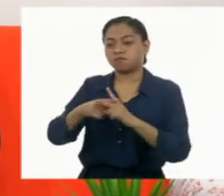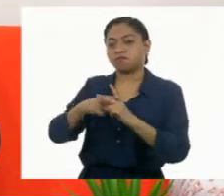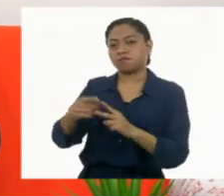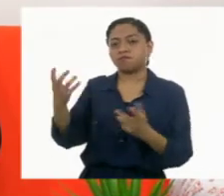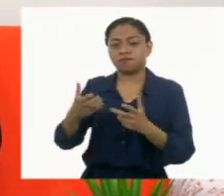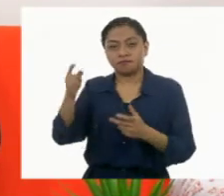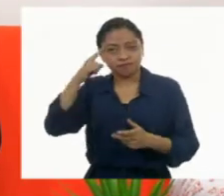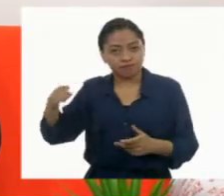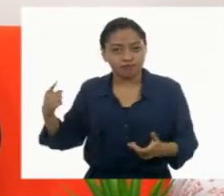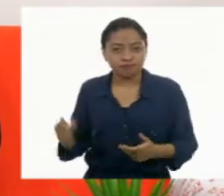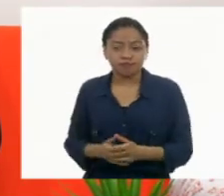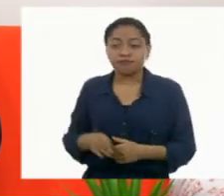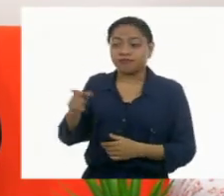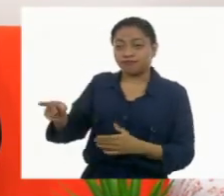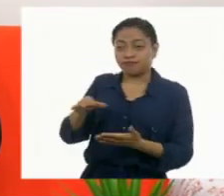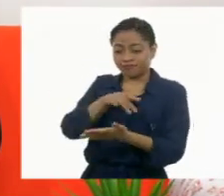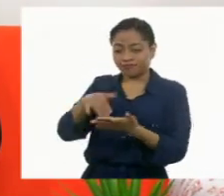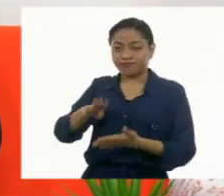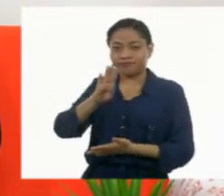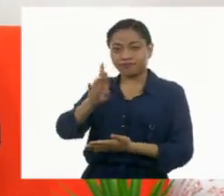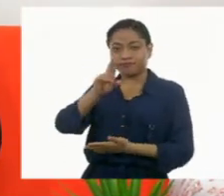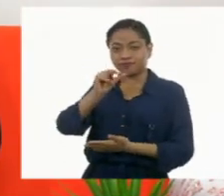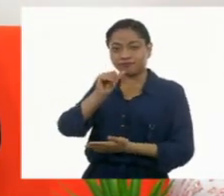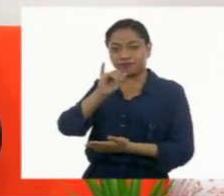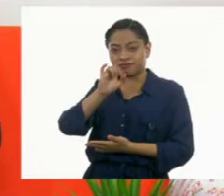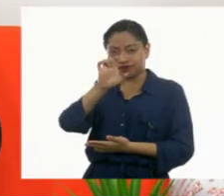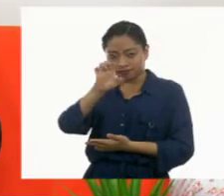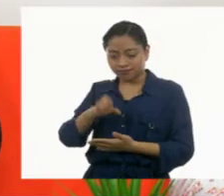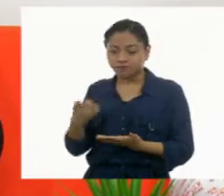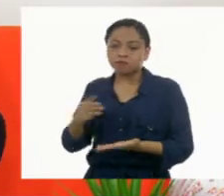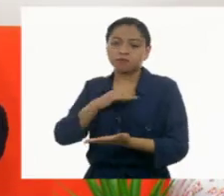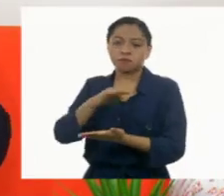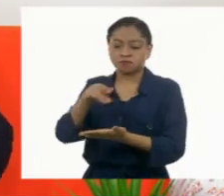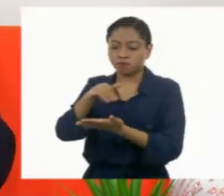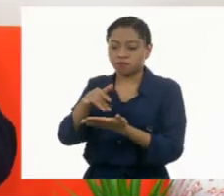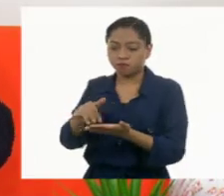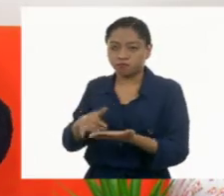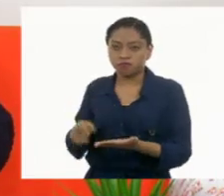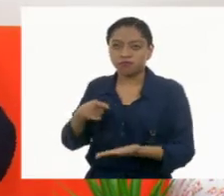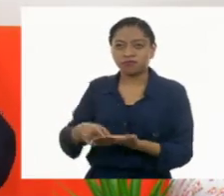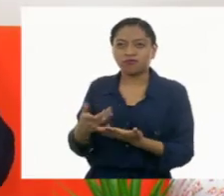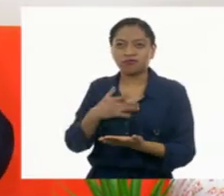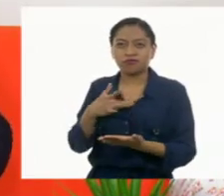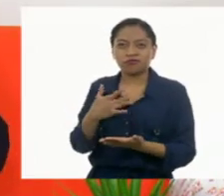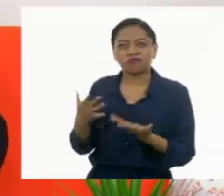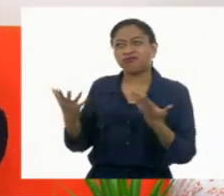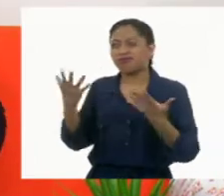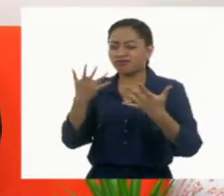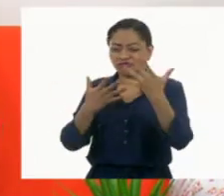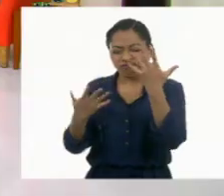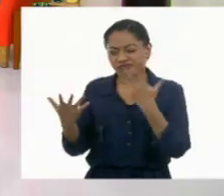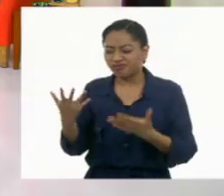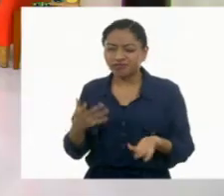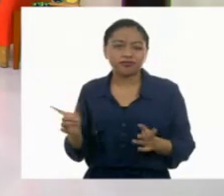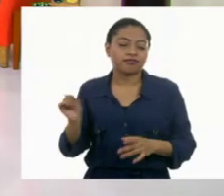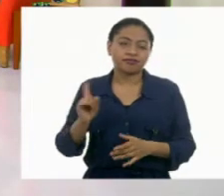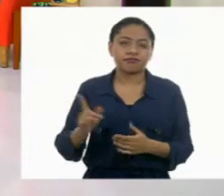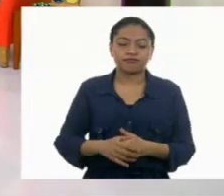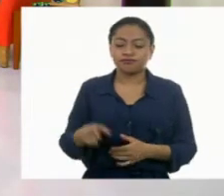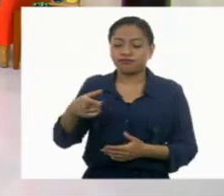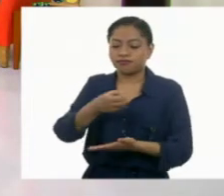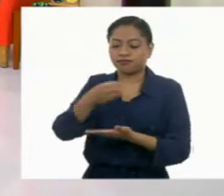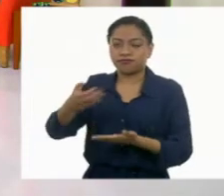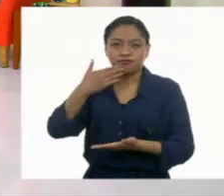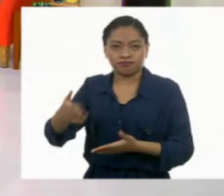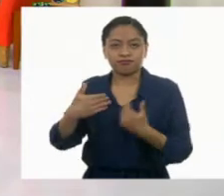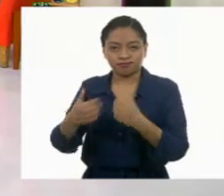por ejemplo, para que lo podamos leer continuamente sin perdernos en un mar de puntos en una hoja. Y